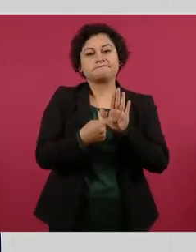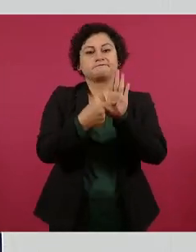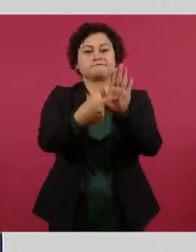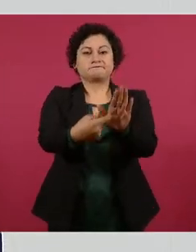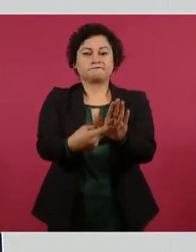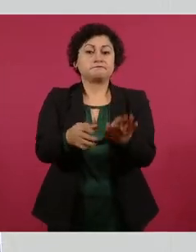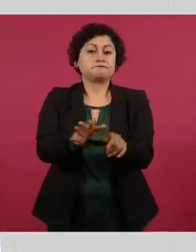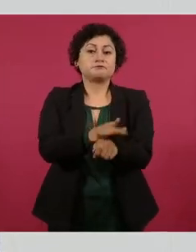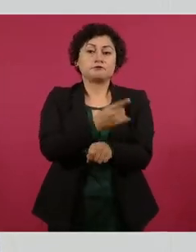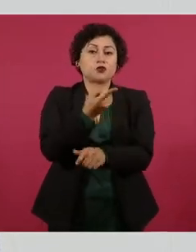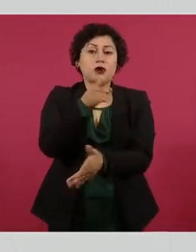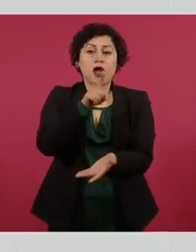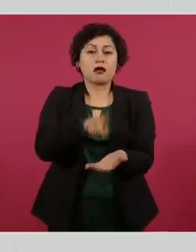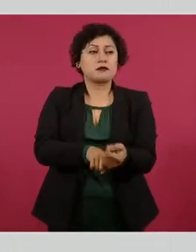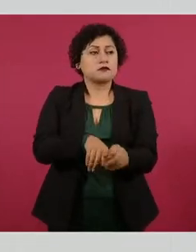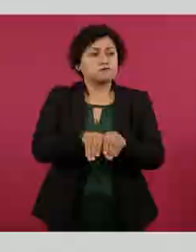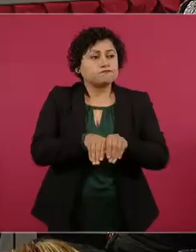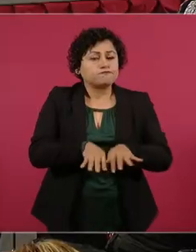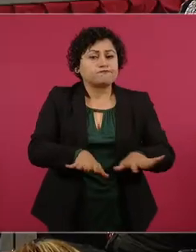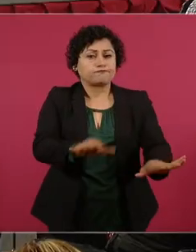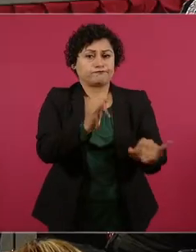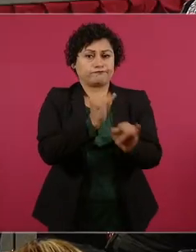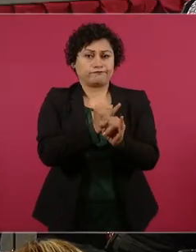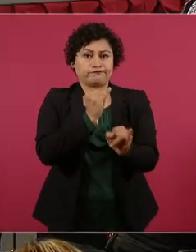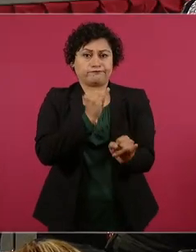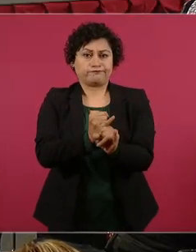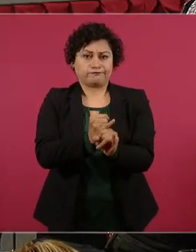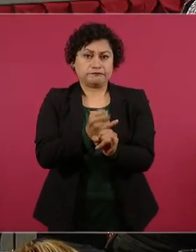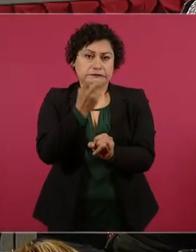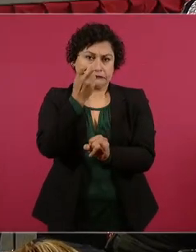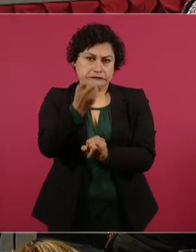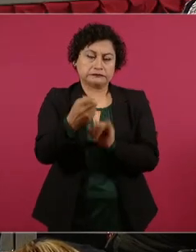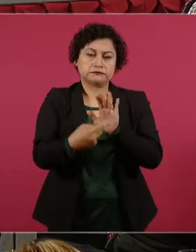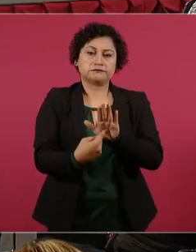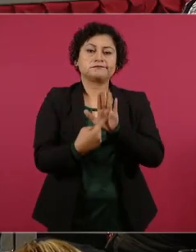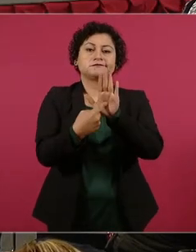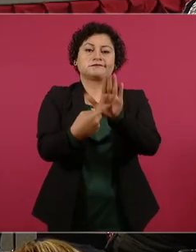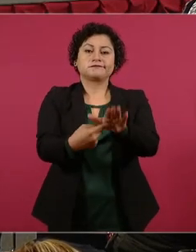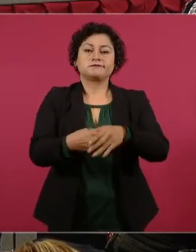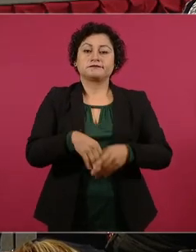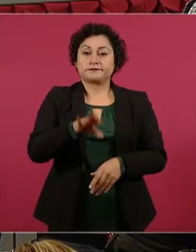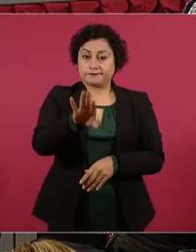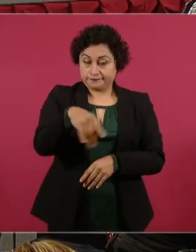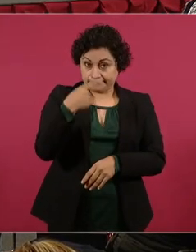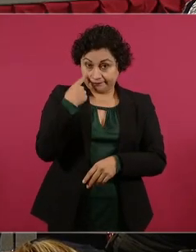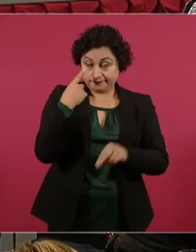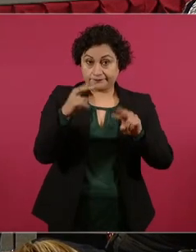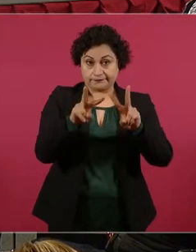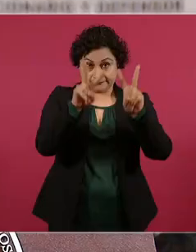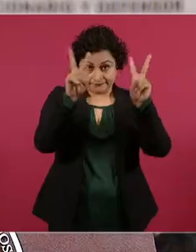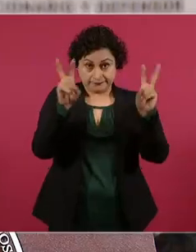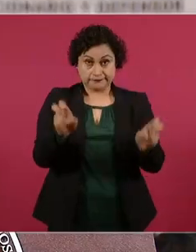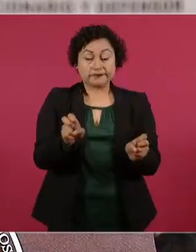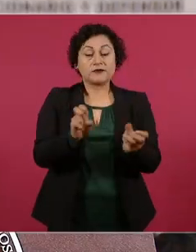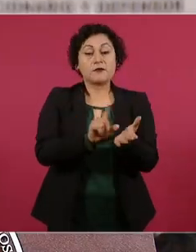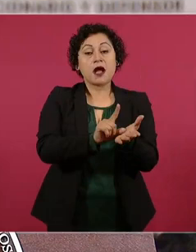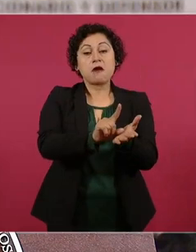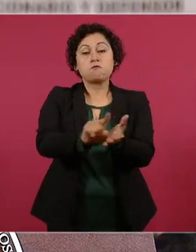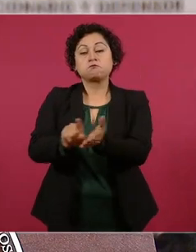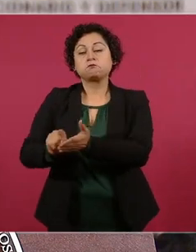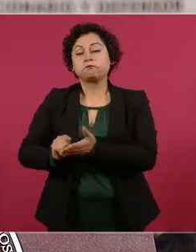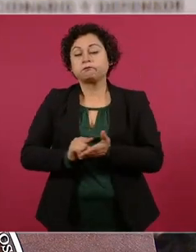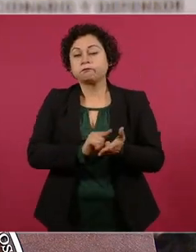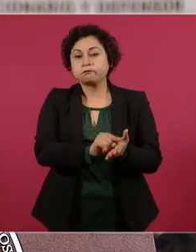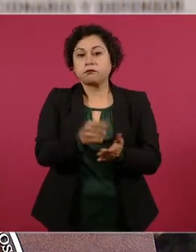en redes sociales. Vamos a presentar este caso de cómo 10 millones de tweets fraudulentos en